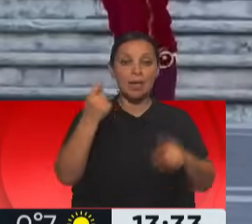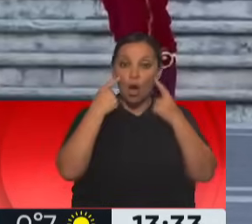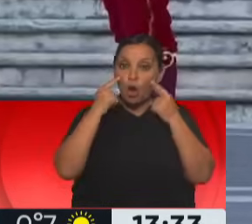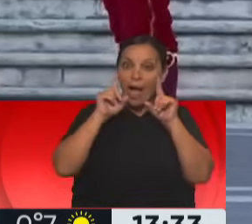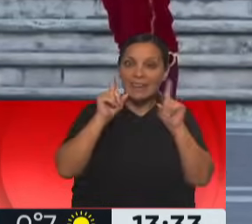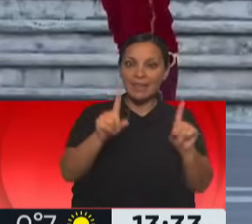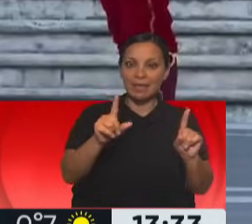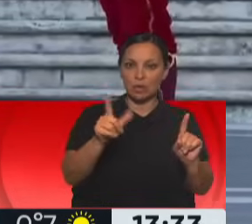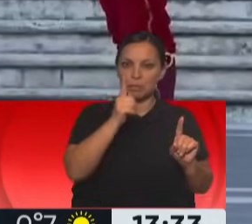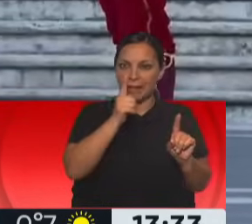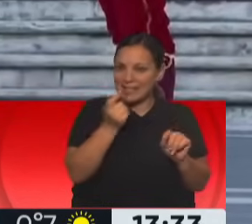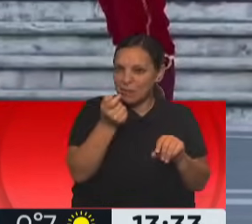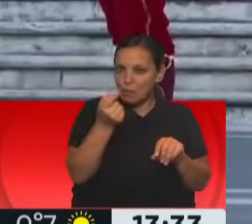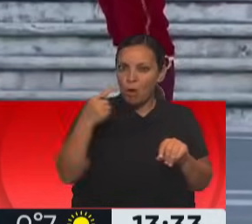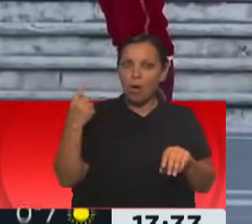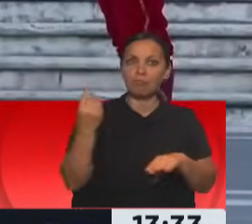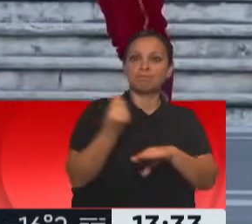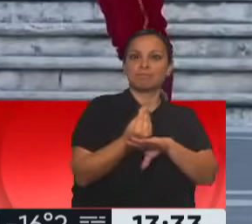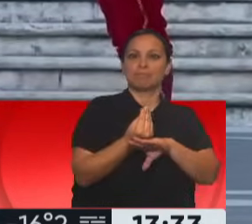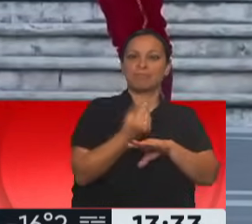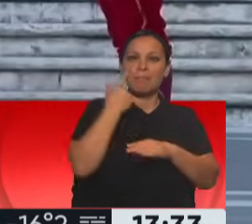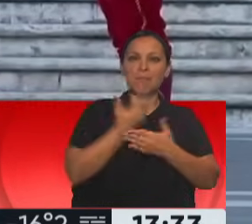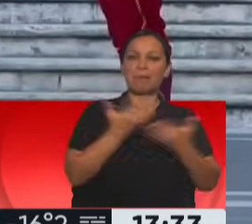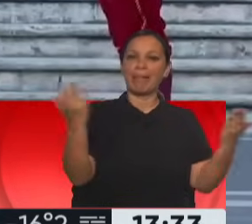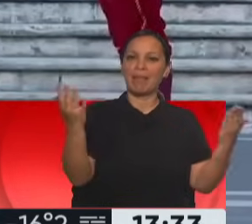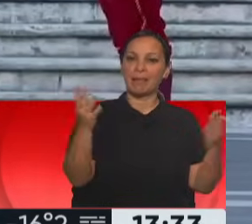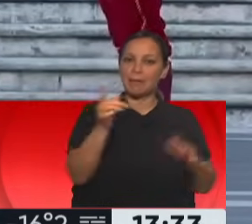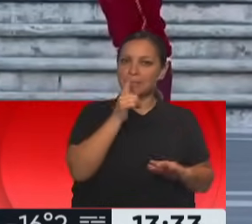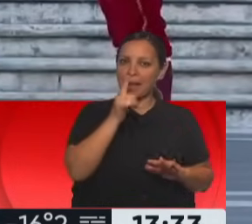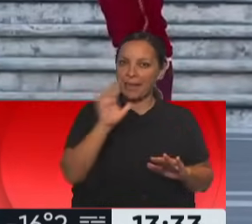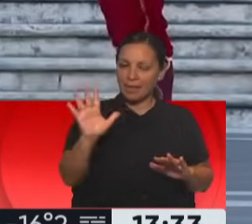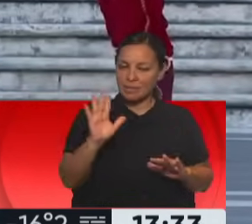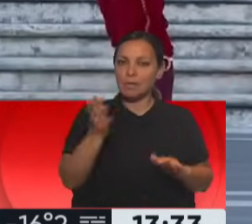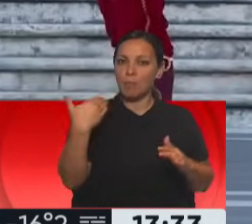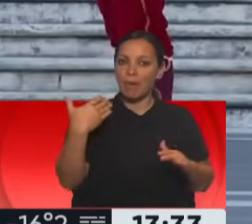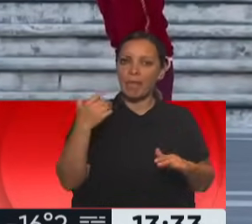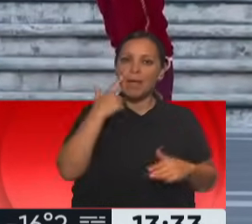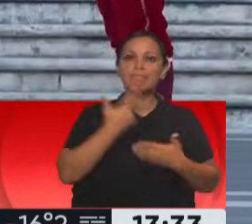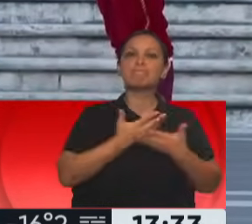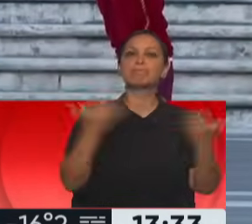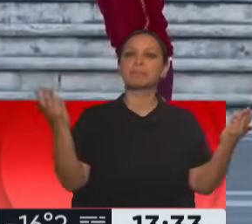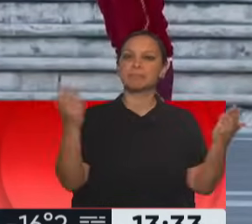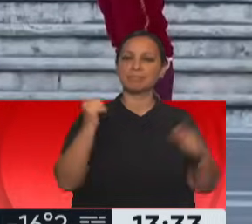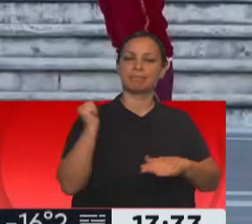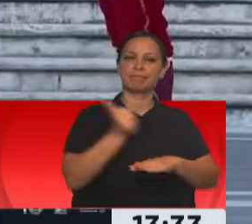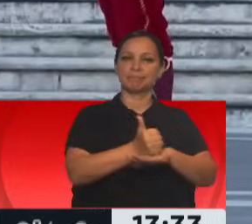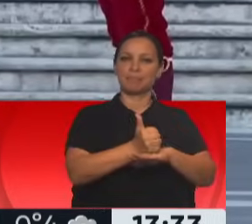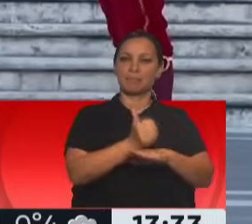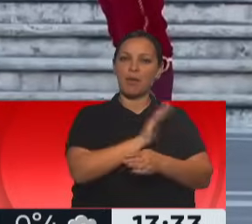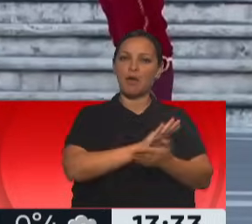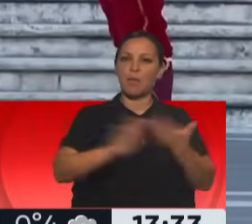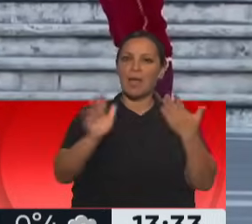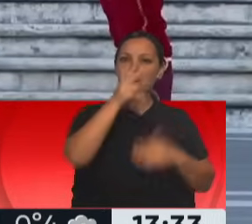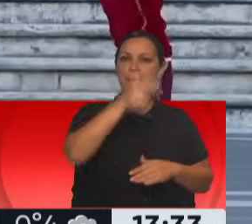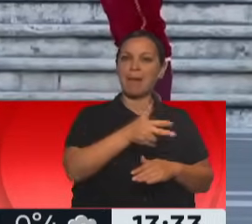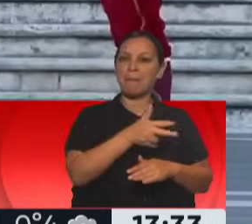podría suceder la proclamación. Es decir, que podría llegar el nuevo papa a presentarse ante el